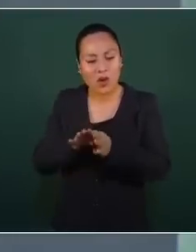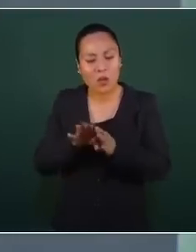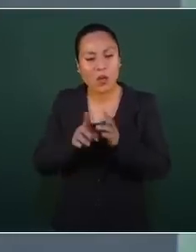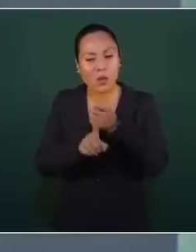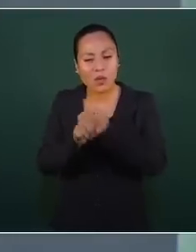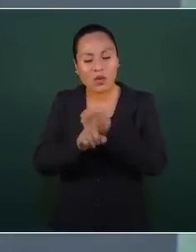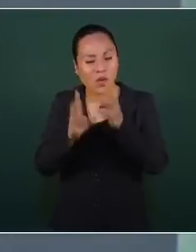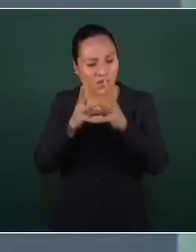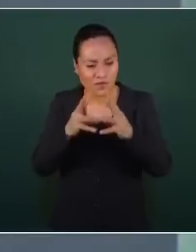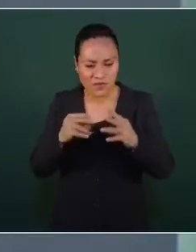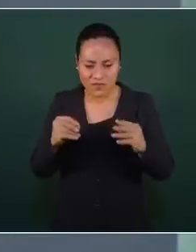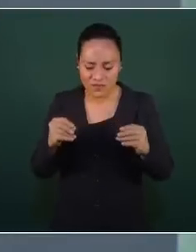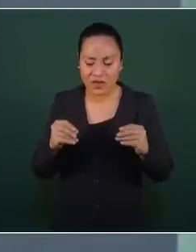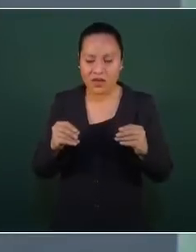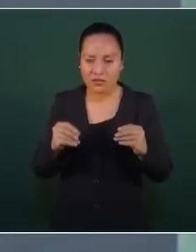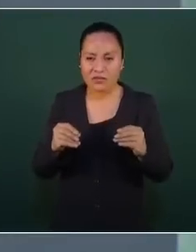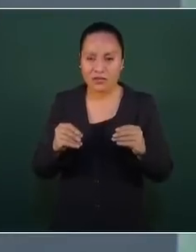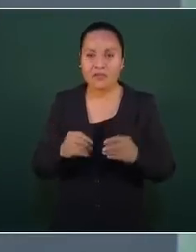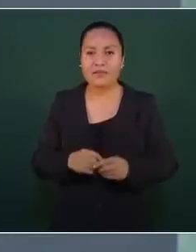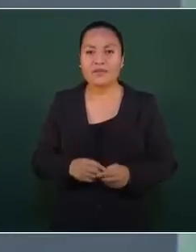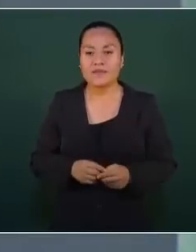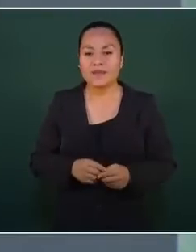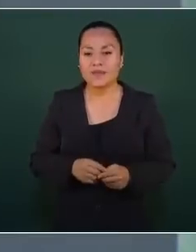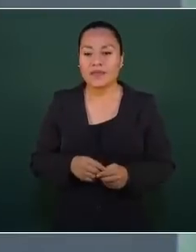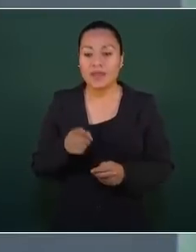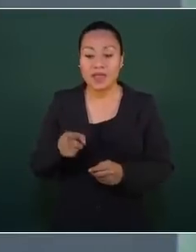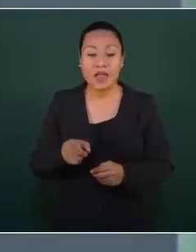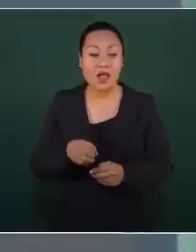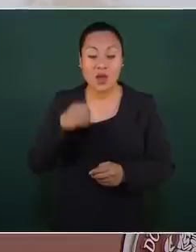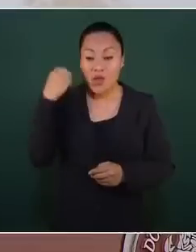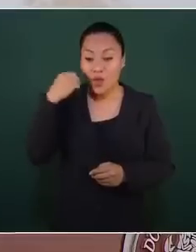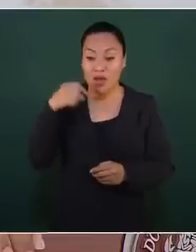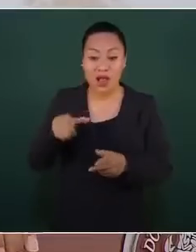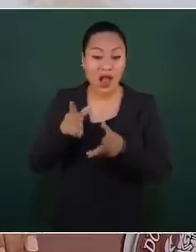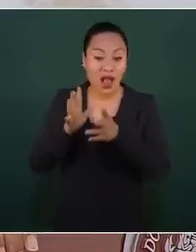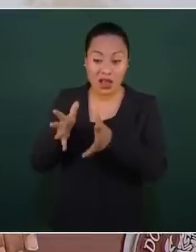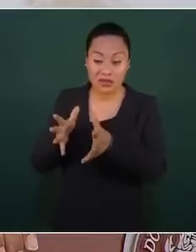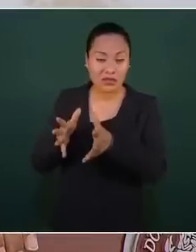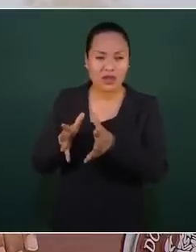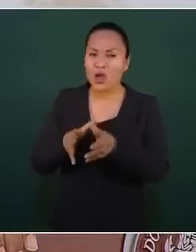heredamos no solo en Oaxaca, sino a nivel nacional.